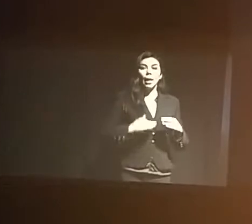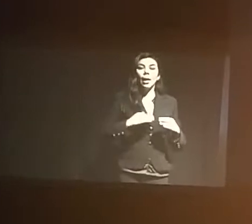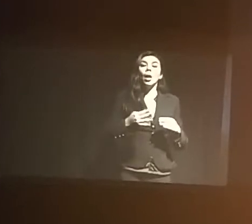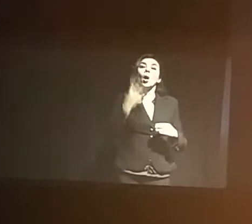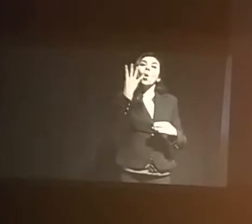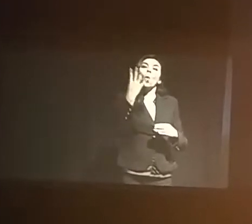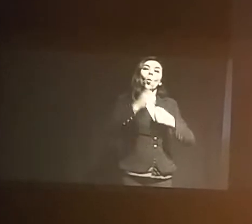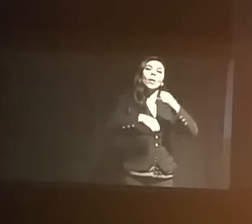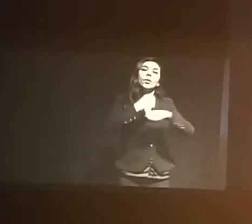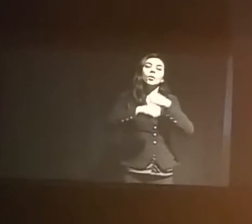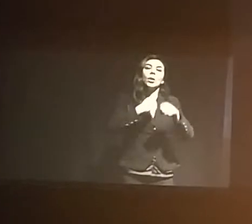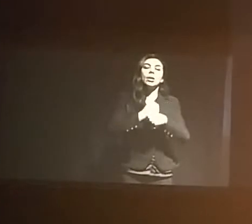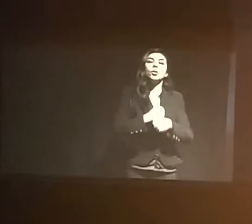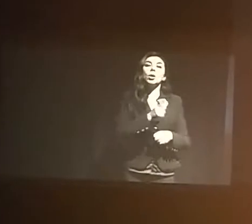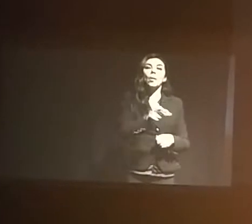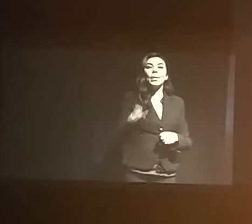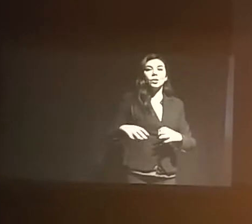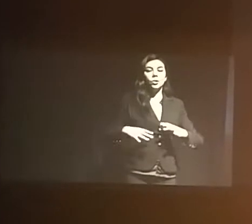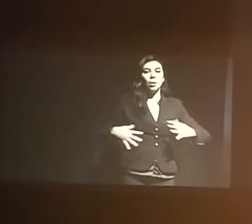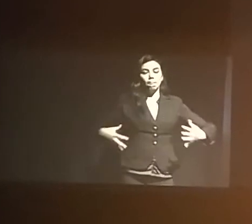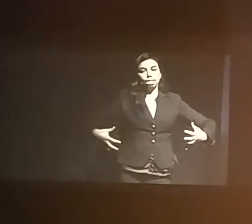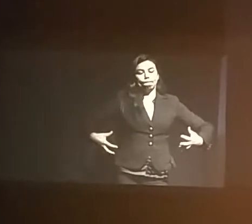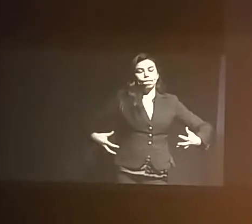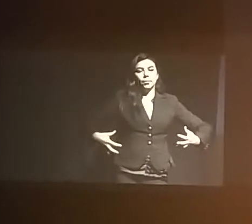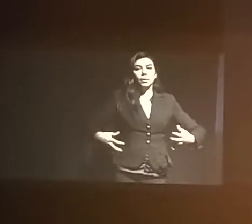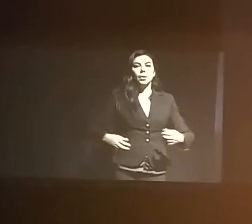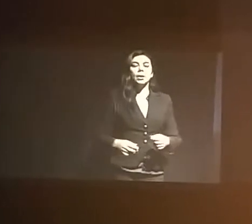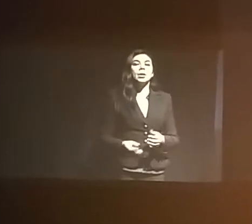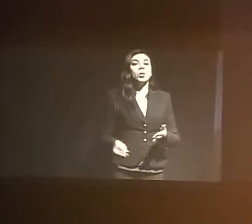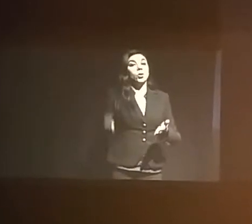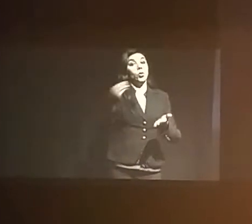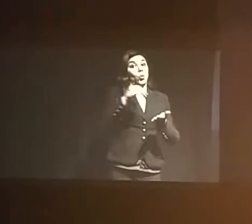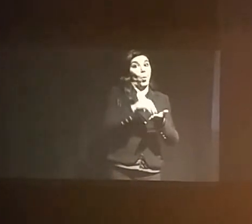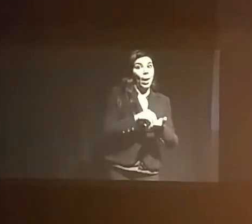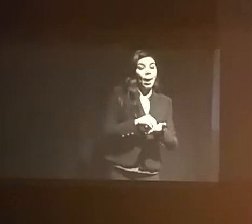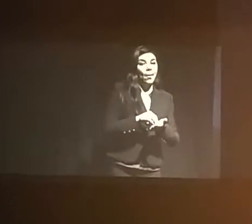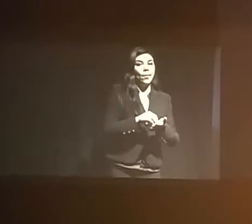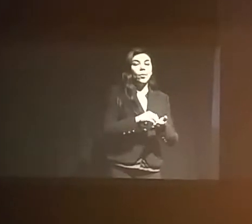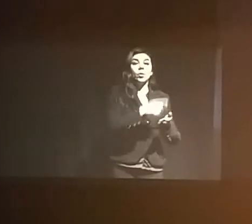y personas obesas. Resulta que si sumamos